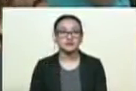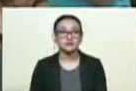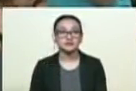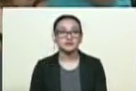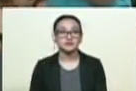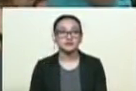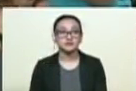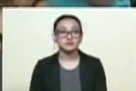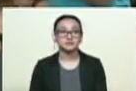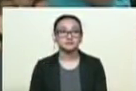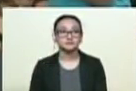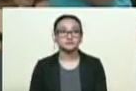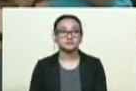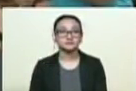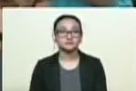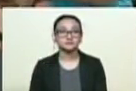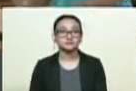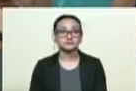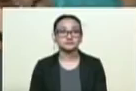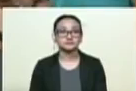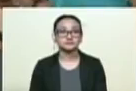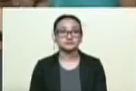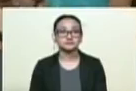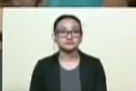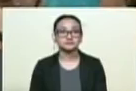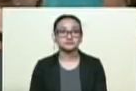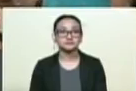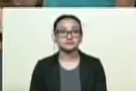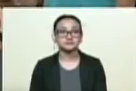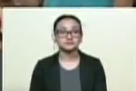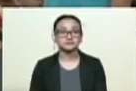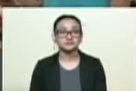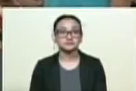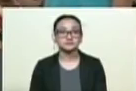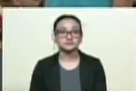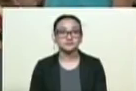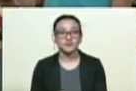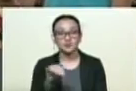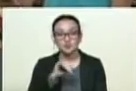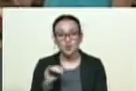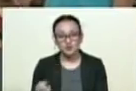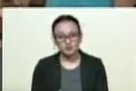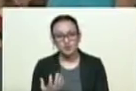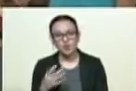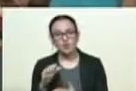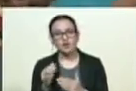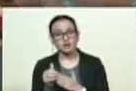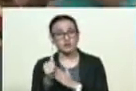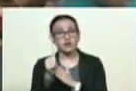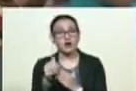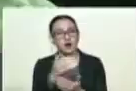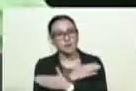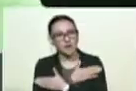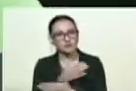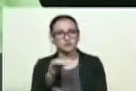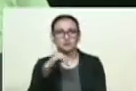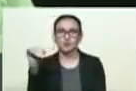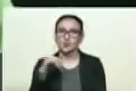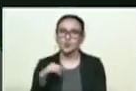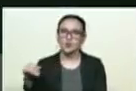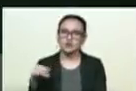del Zulia surge el liderazgo. Un aplauso al Zulia, un abrazo al Zulia desde